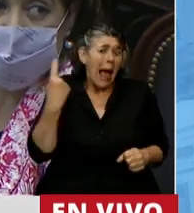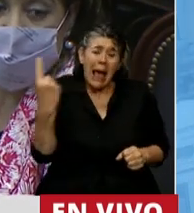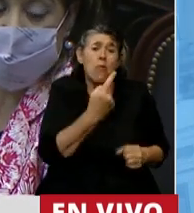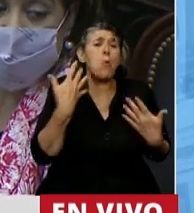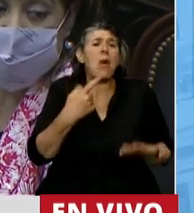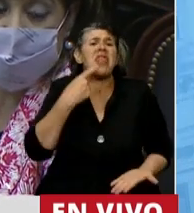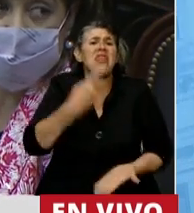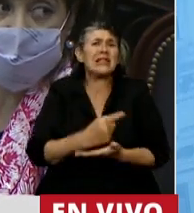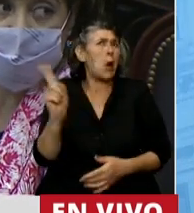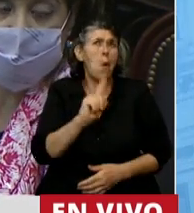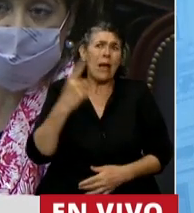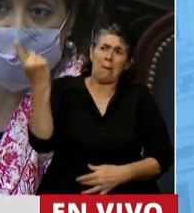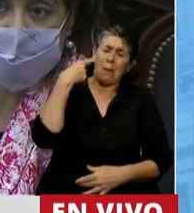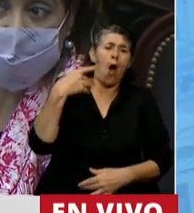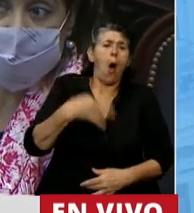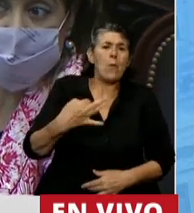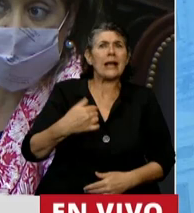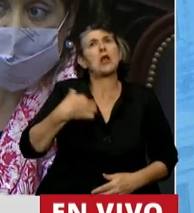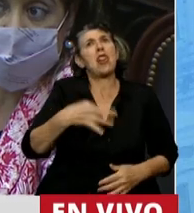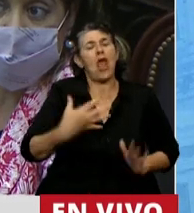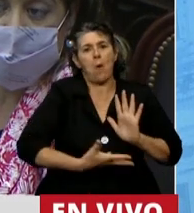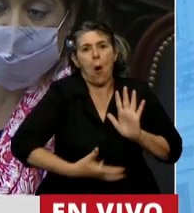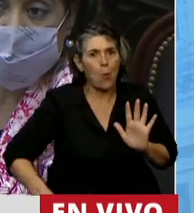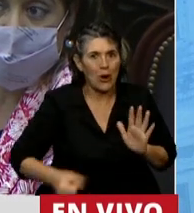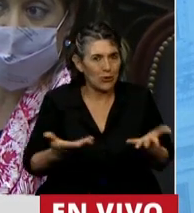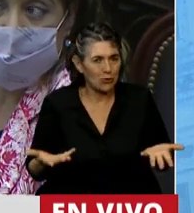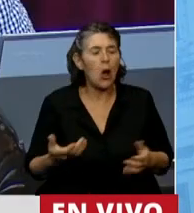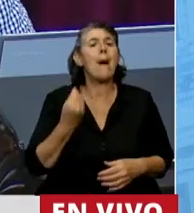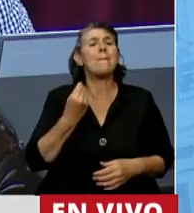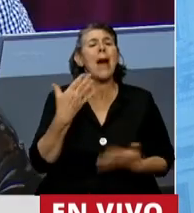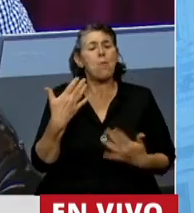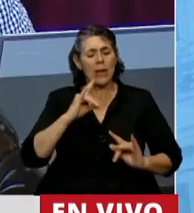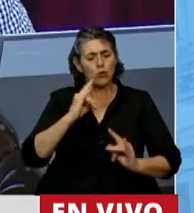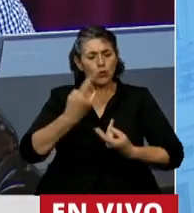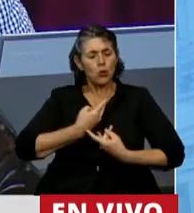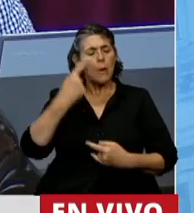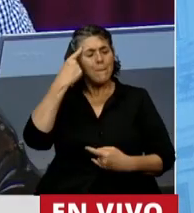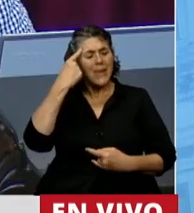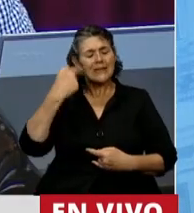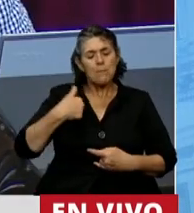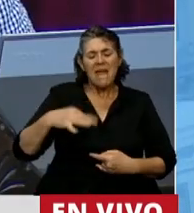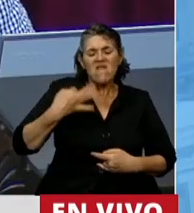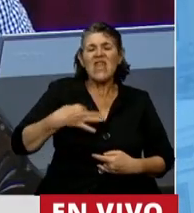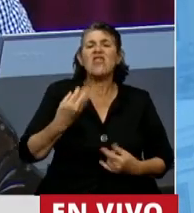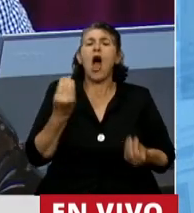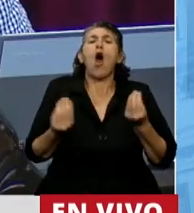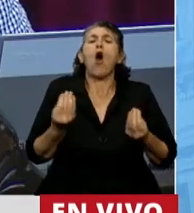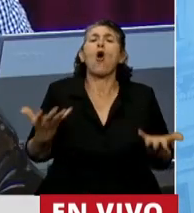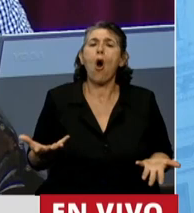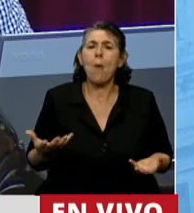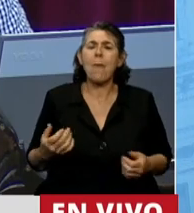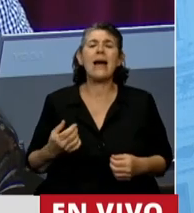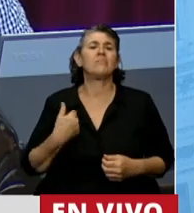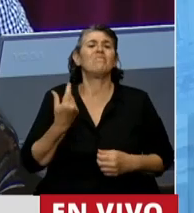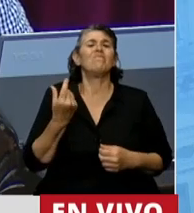igualdad de condiciones para decidir con autonomía nuestro proyecto de vida. Sin el estigma de la ilegalidad, sin